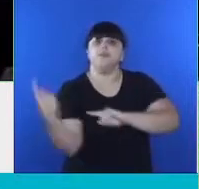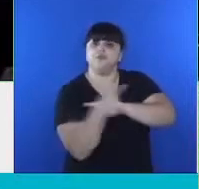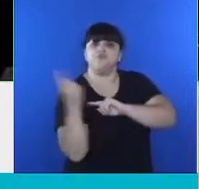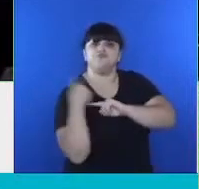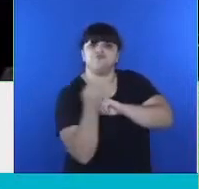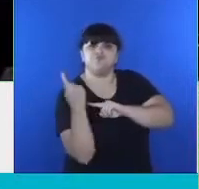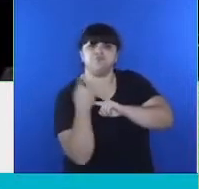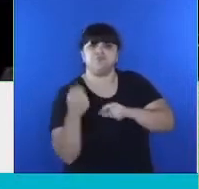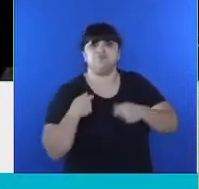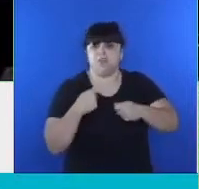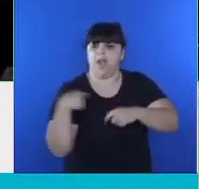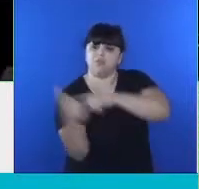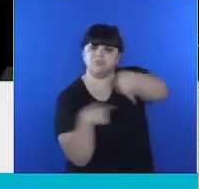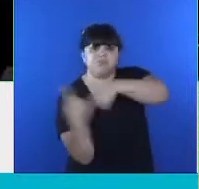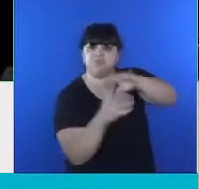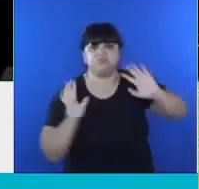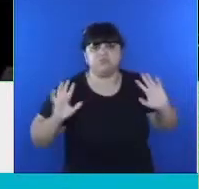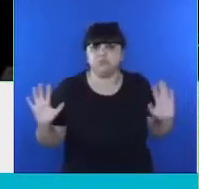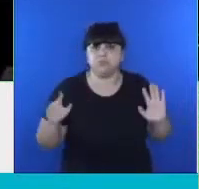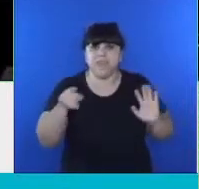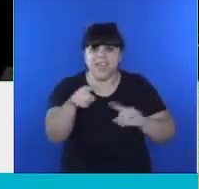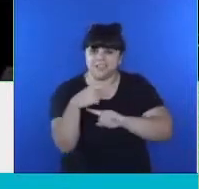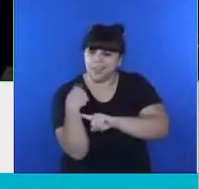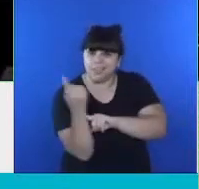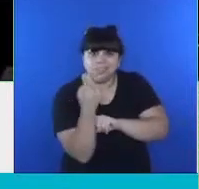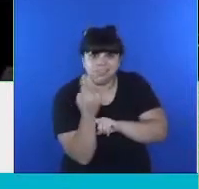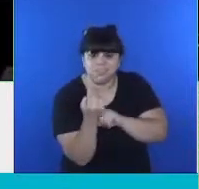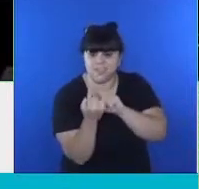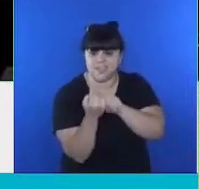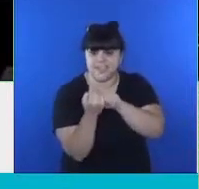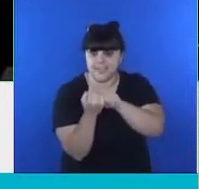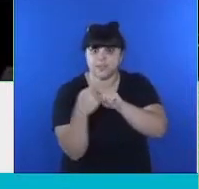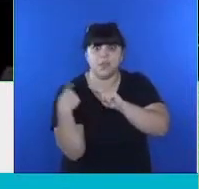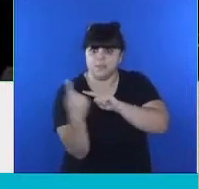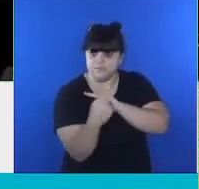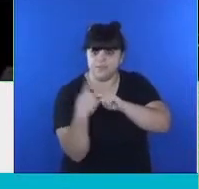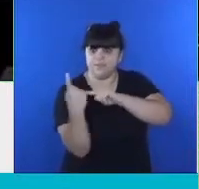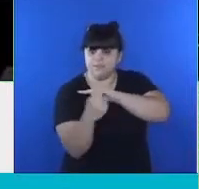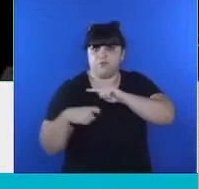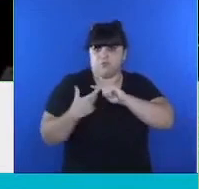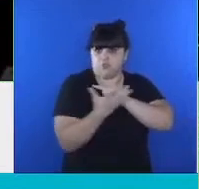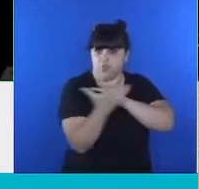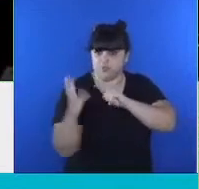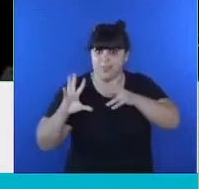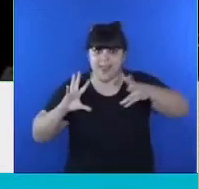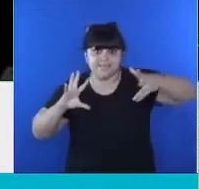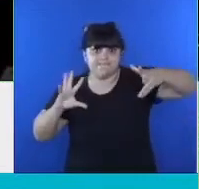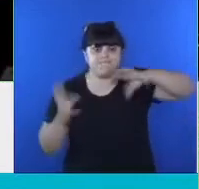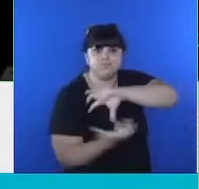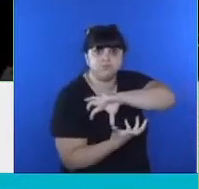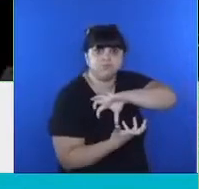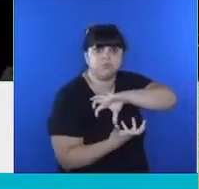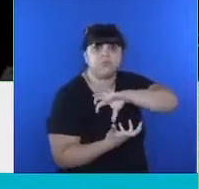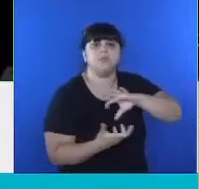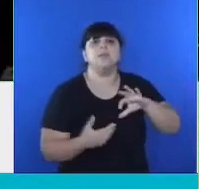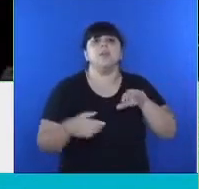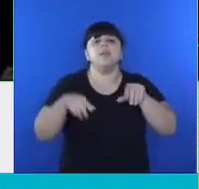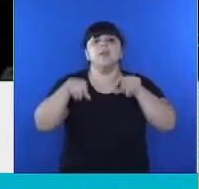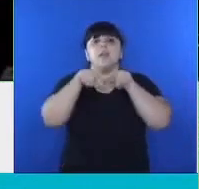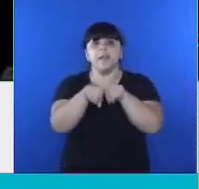licuadora, esa licuadora que está destruyendo el entramado social. A